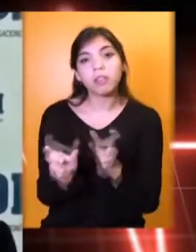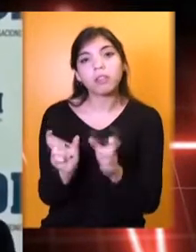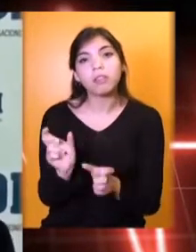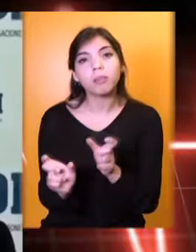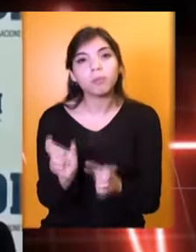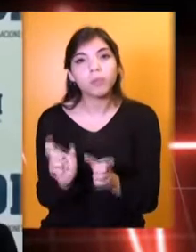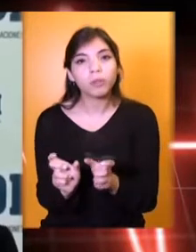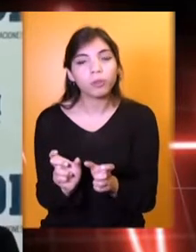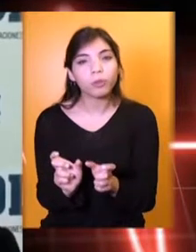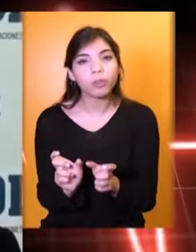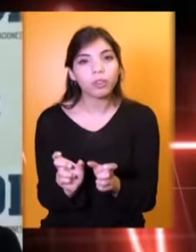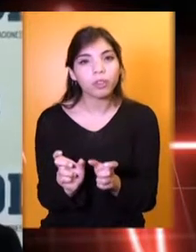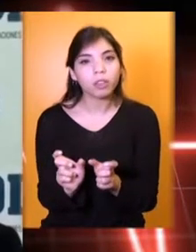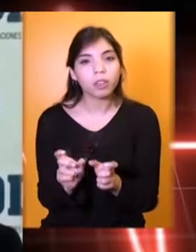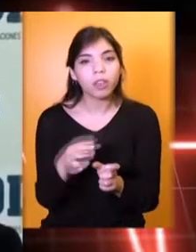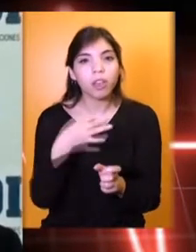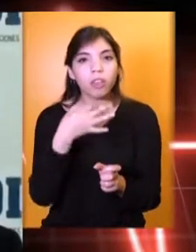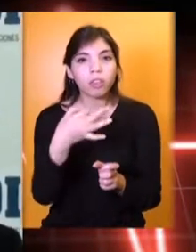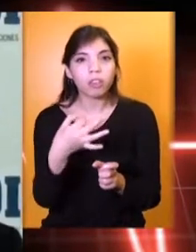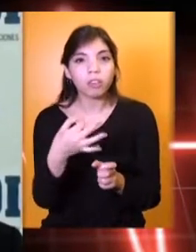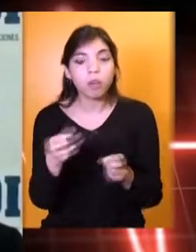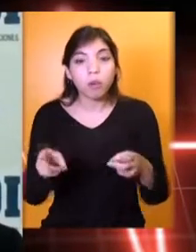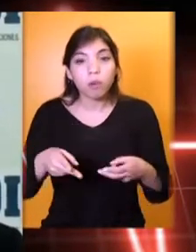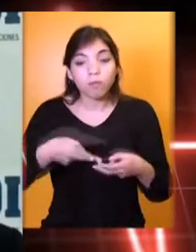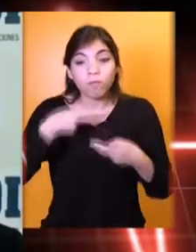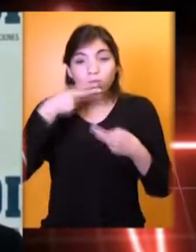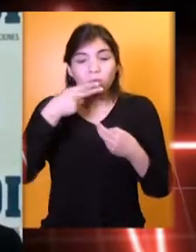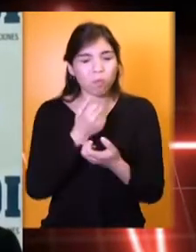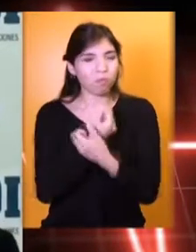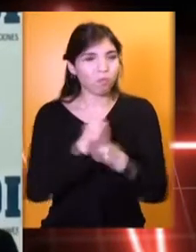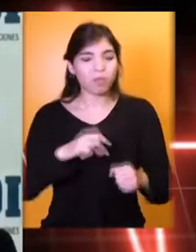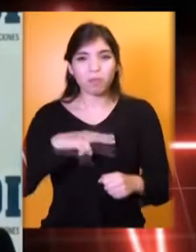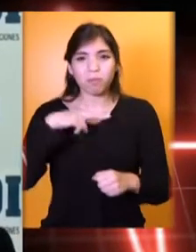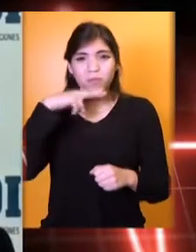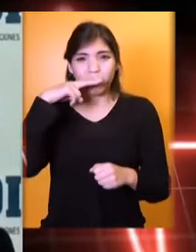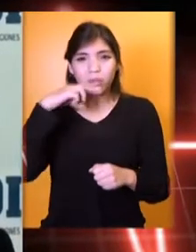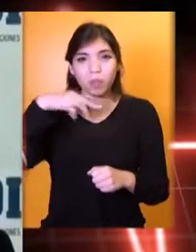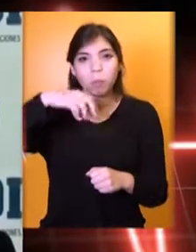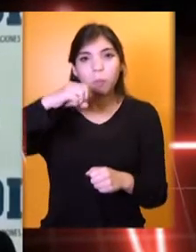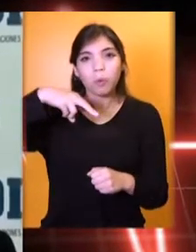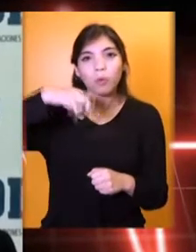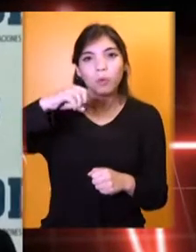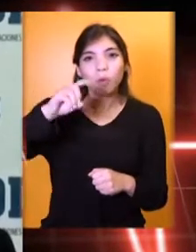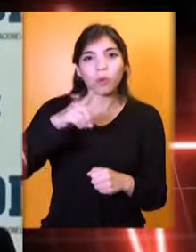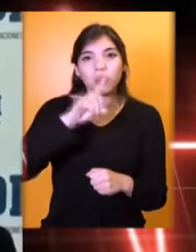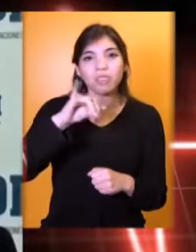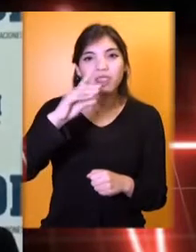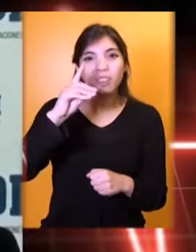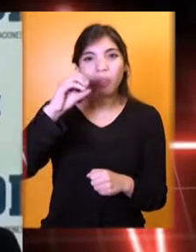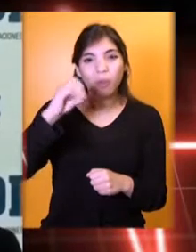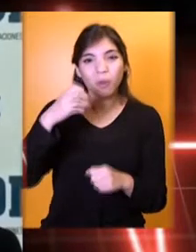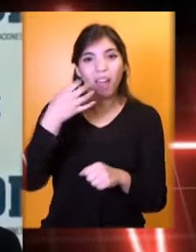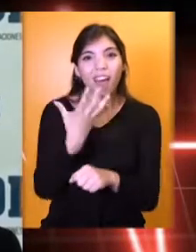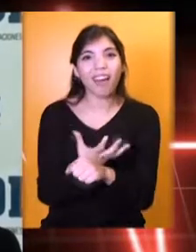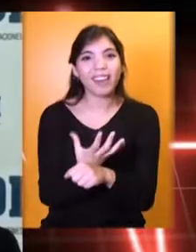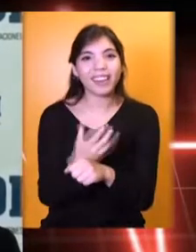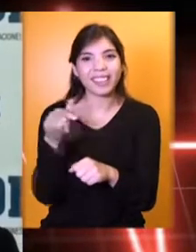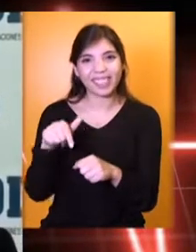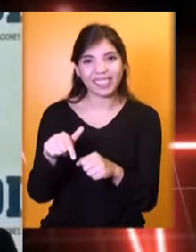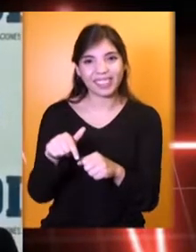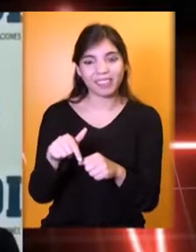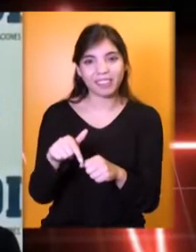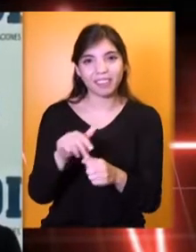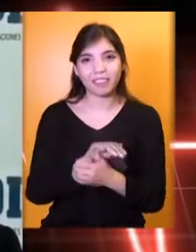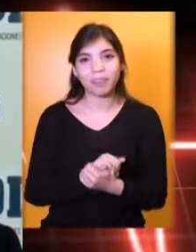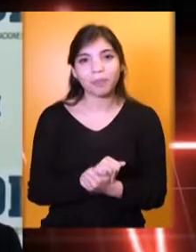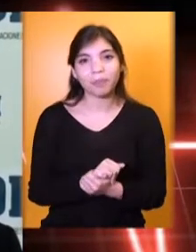determinó como asfixia por monóxido de carbono, por cuanto al interior de este container se encontraba un generador eléctrico a